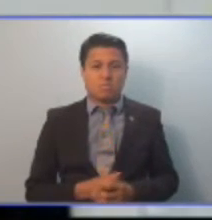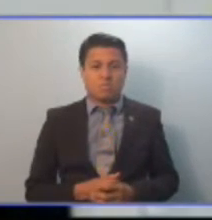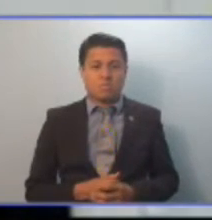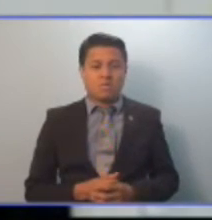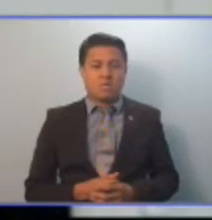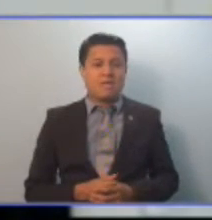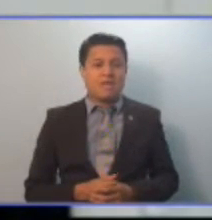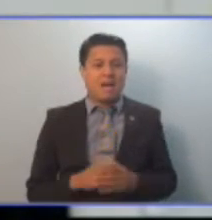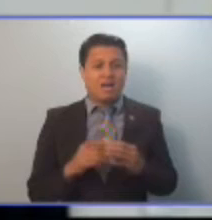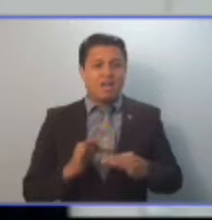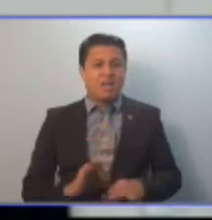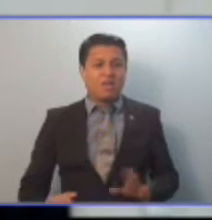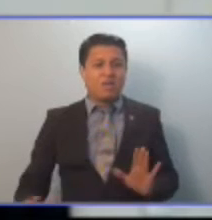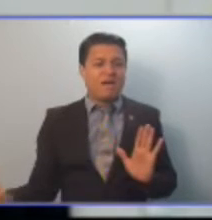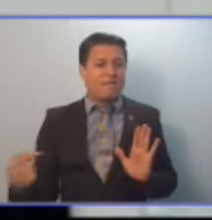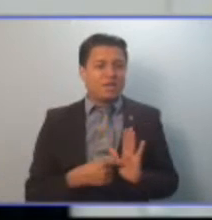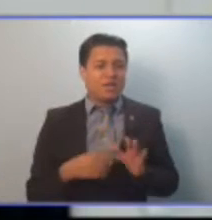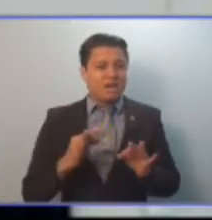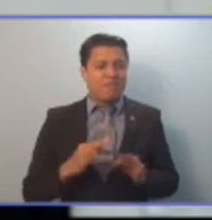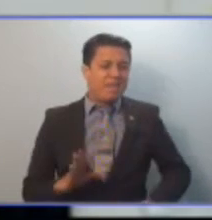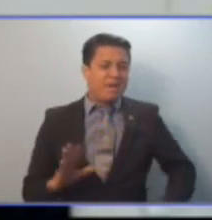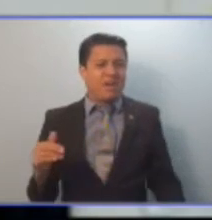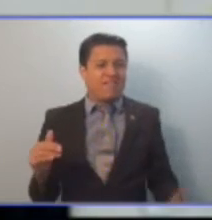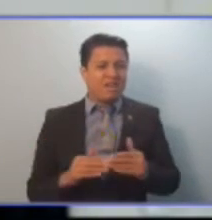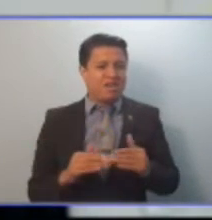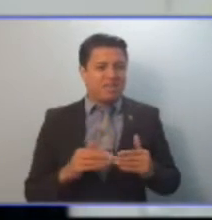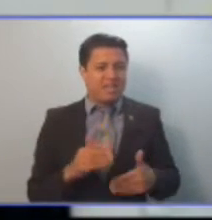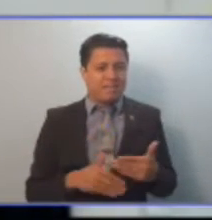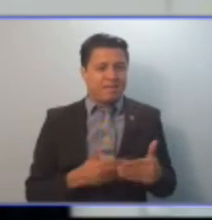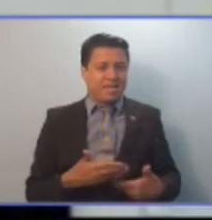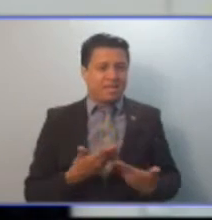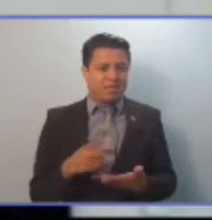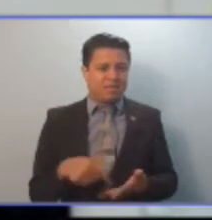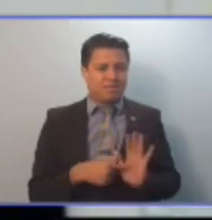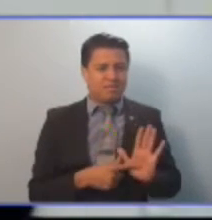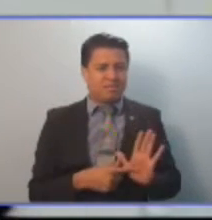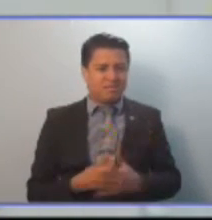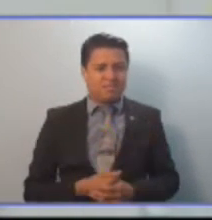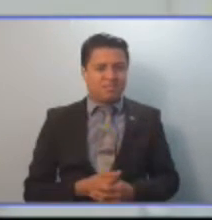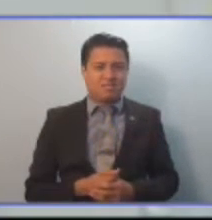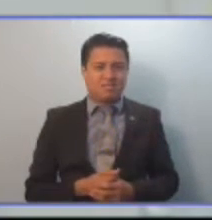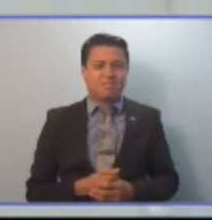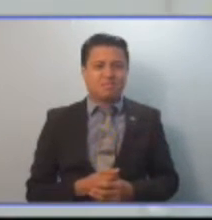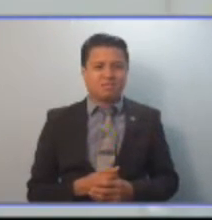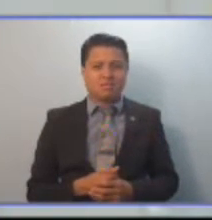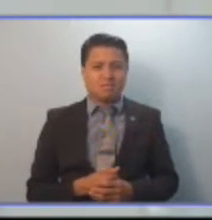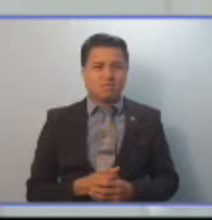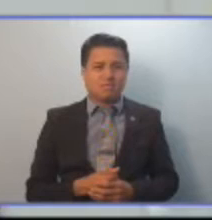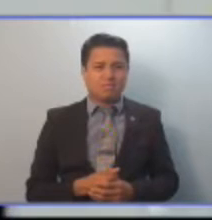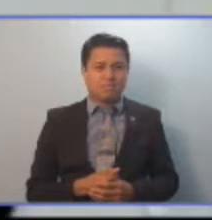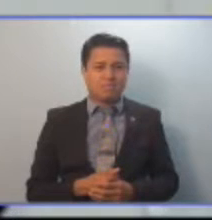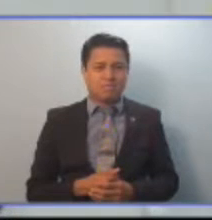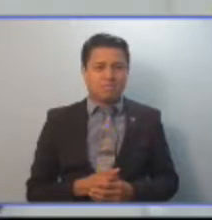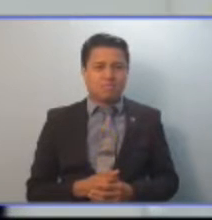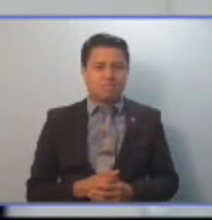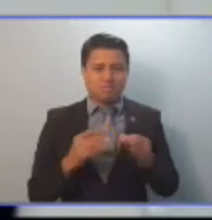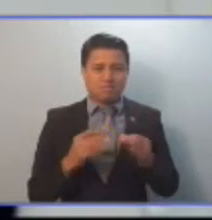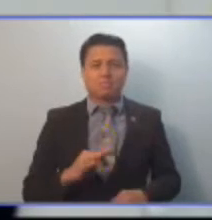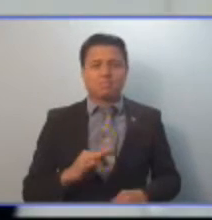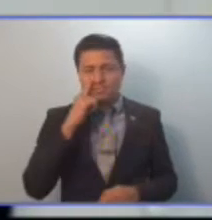magistrado de la Corte también enaltece. Así doy por terminadas estas tres preguntas, señor